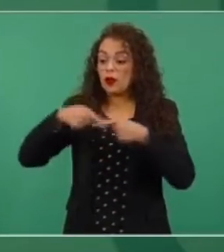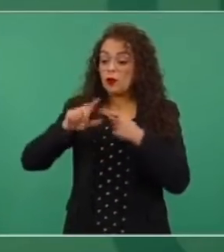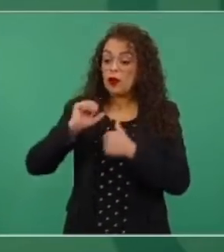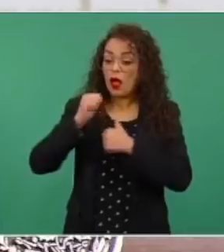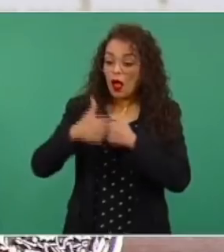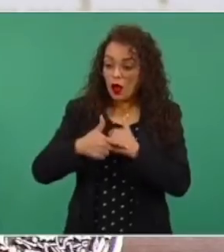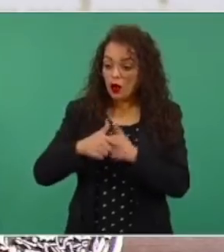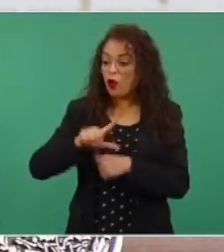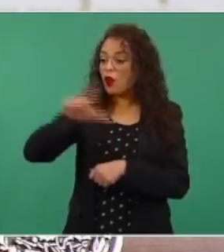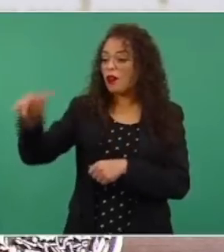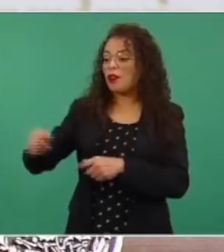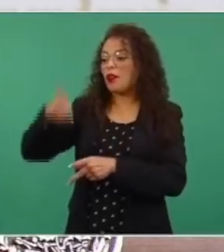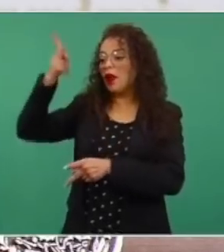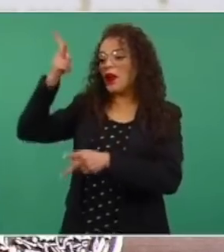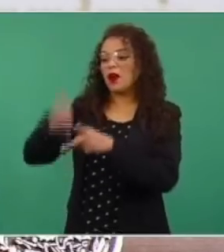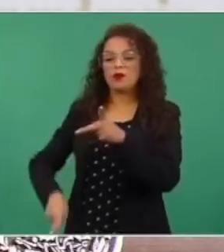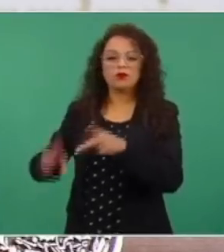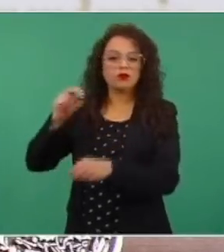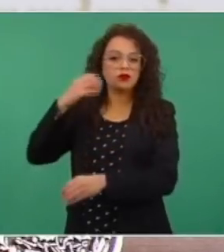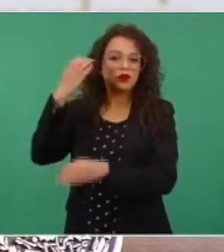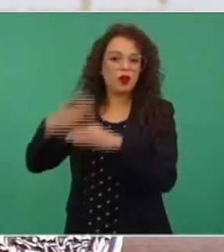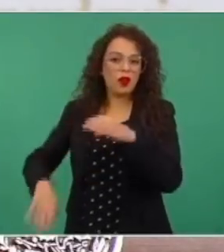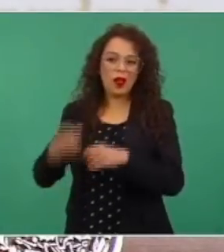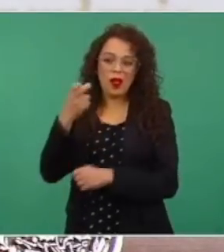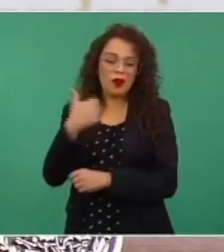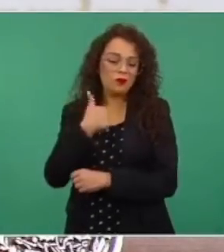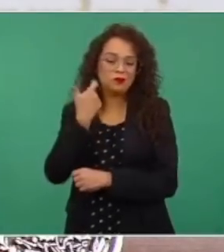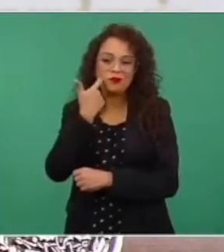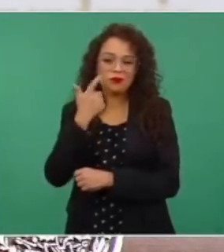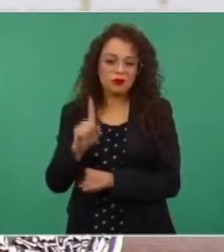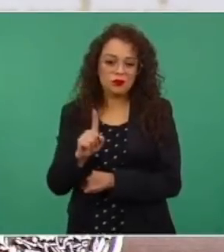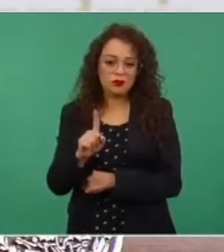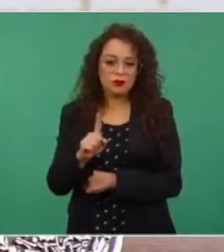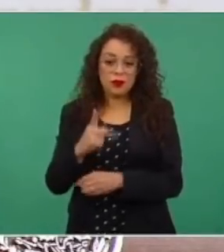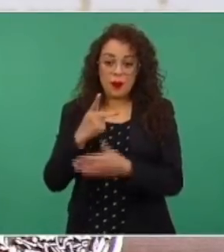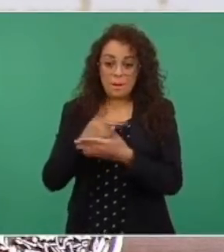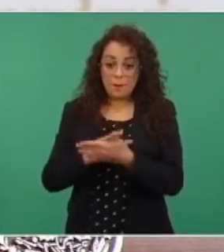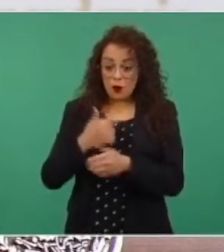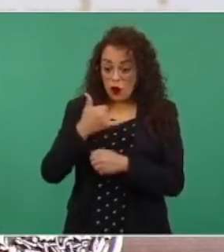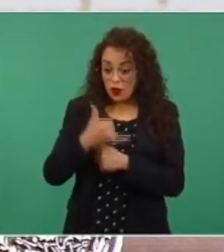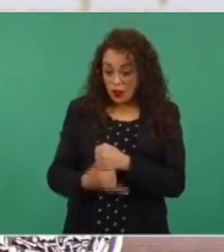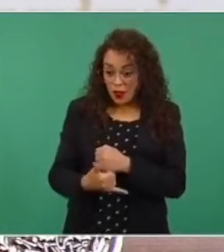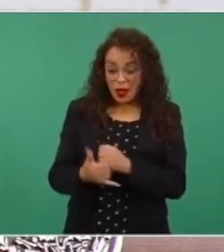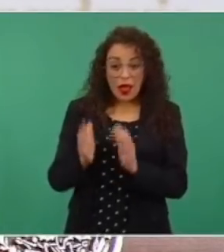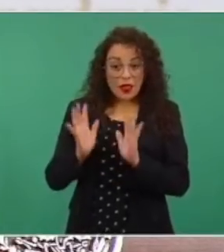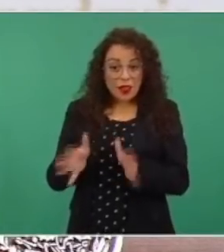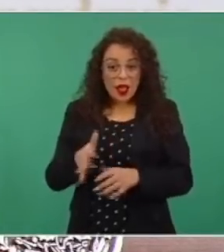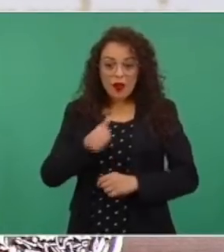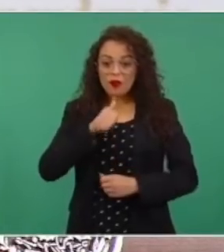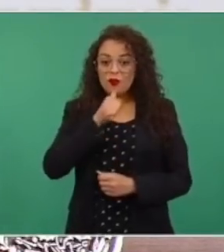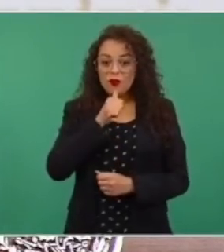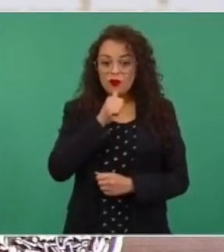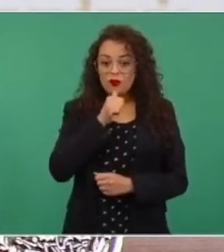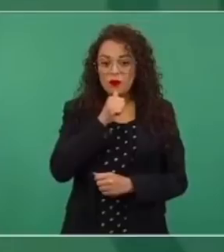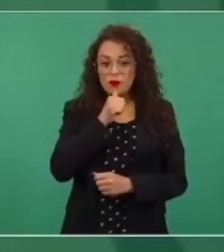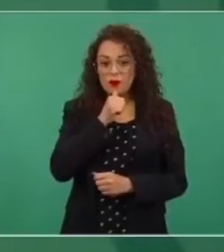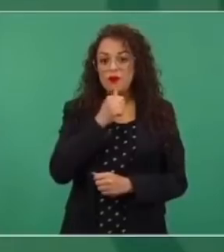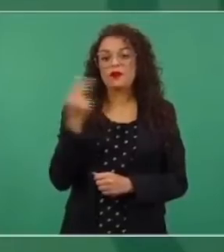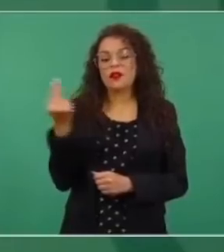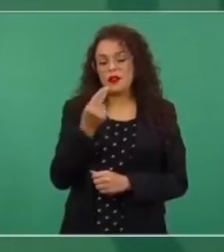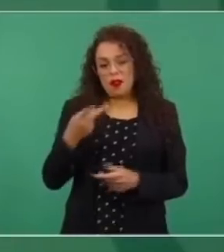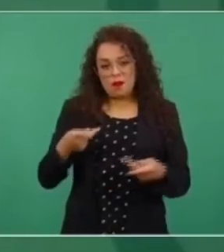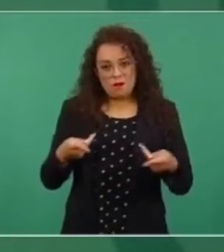inconcluso. Entonces, no tenemos el proyecto ejecutivo. Nos va a llevar un